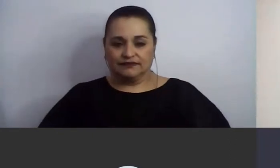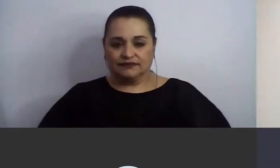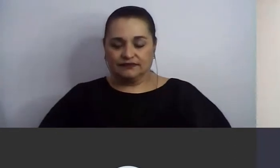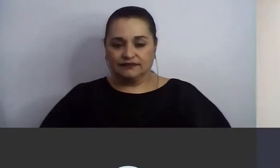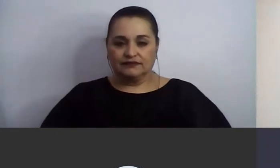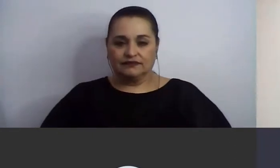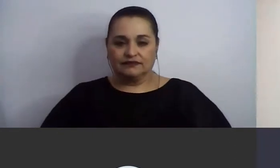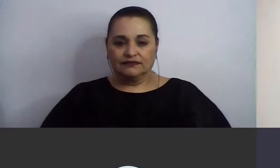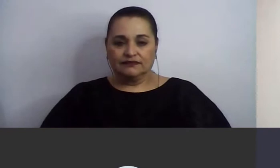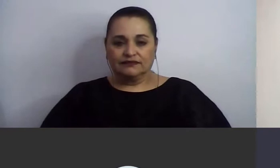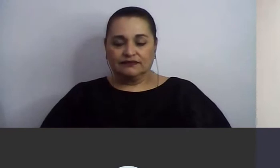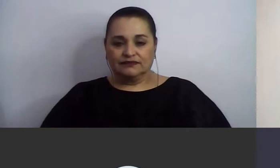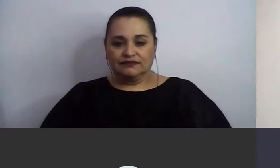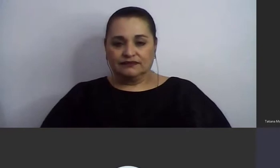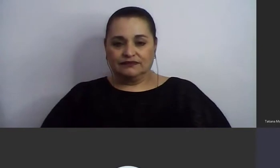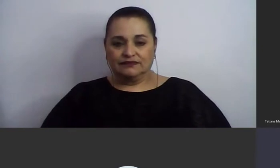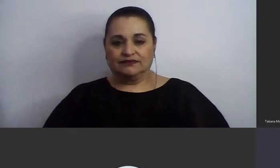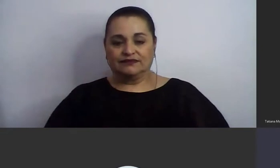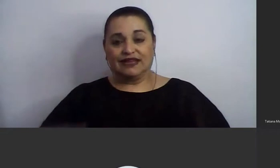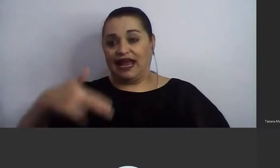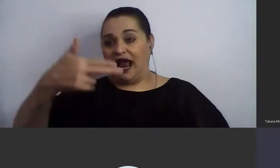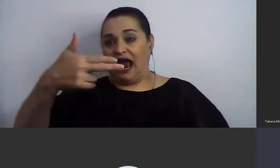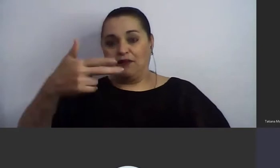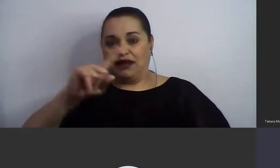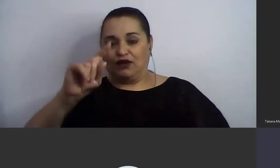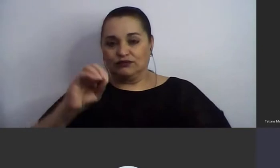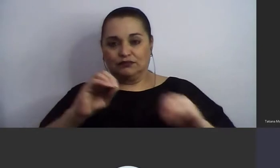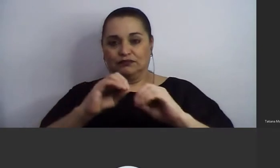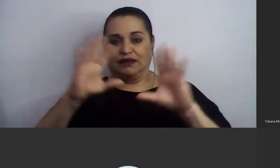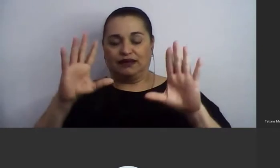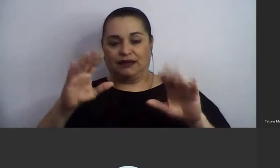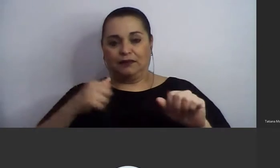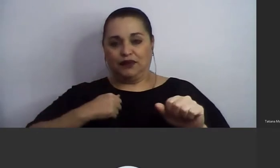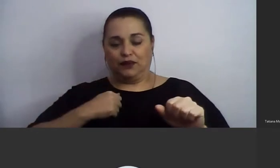no sé la cámara como que no se quiere poner perdón